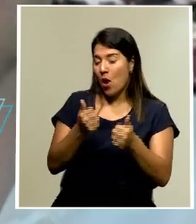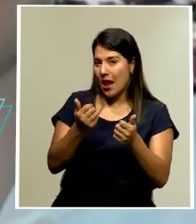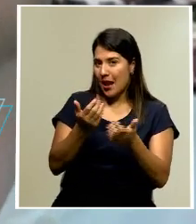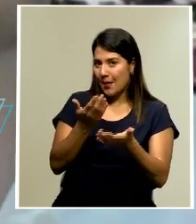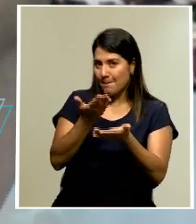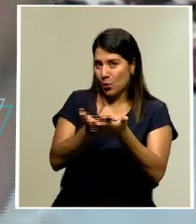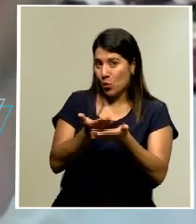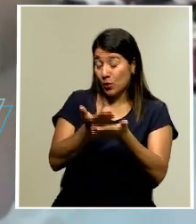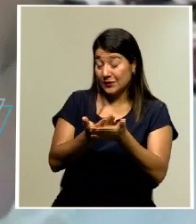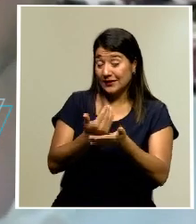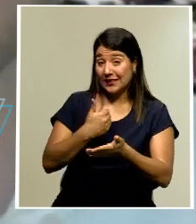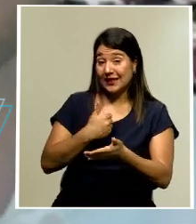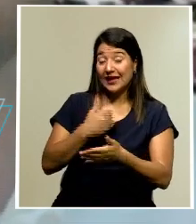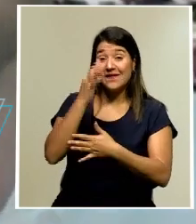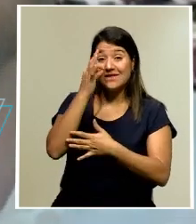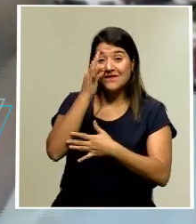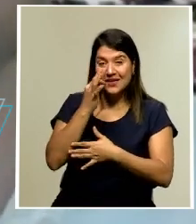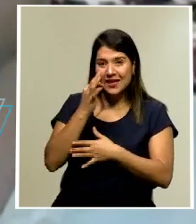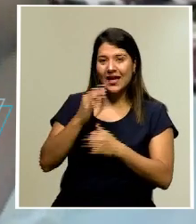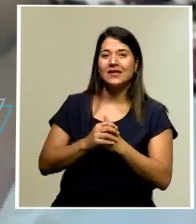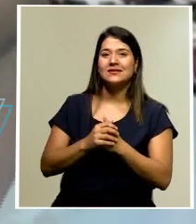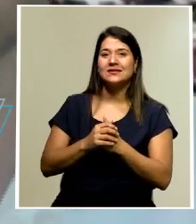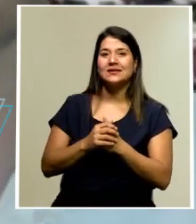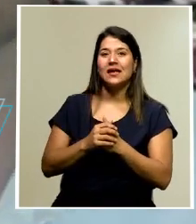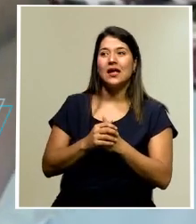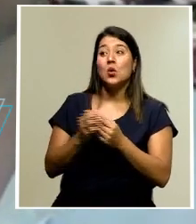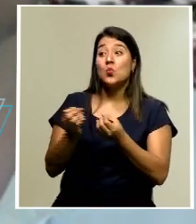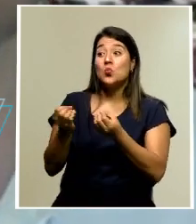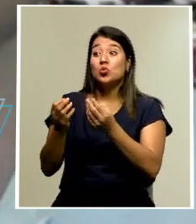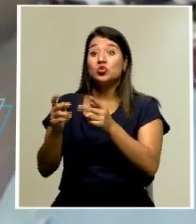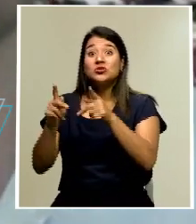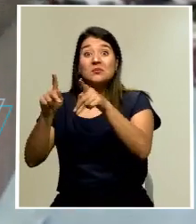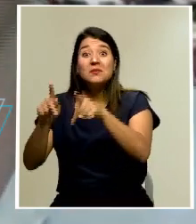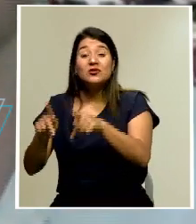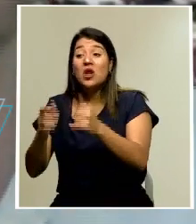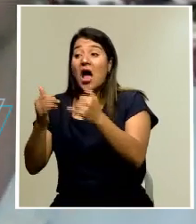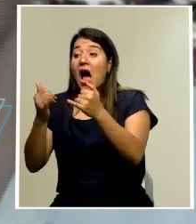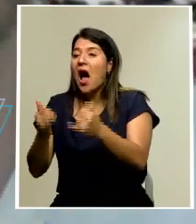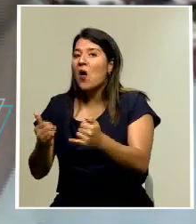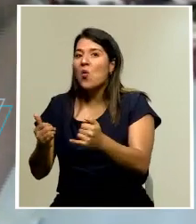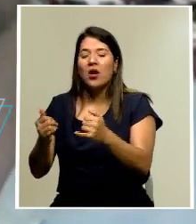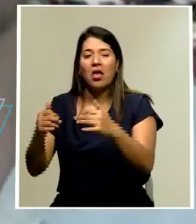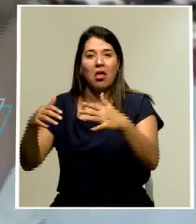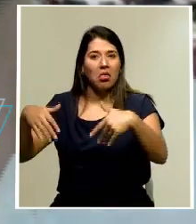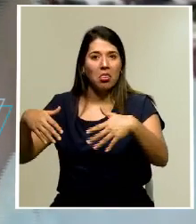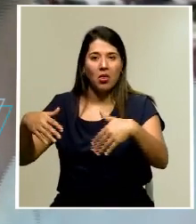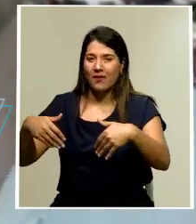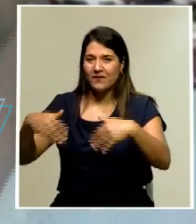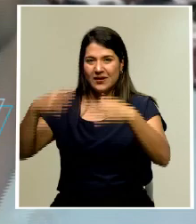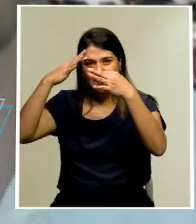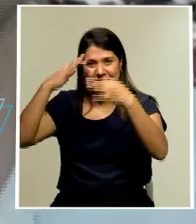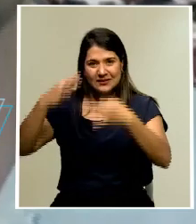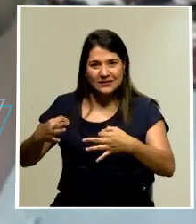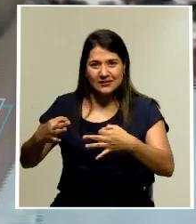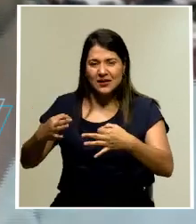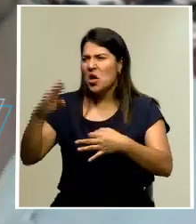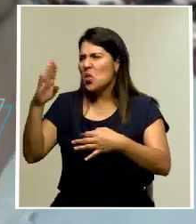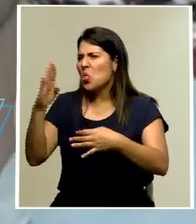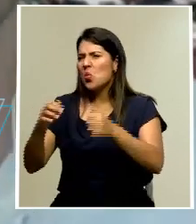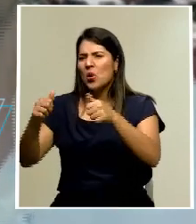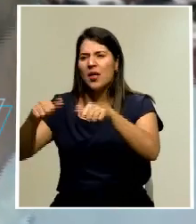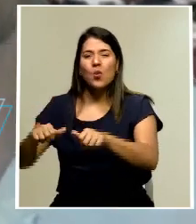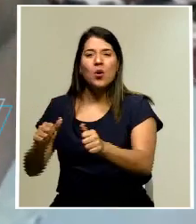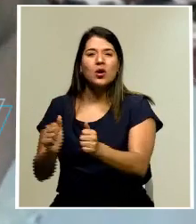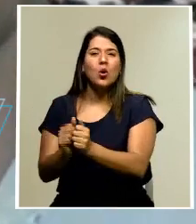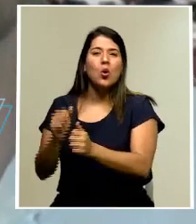ese electorado que queda huérfano o que de alguna manera nunca ha estado, por ejemplo, con el progresismo del PAC o con el